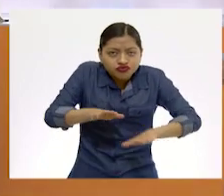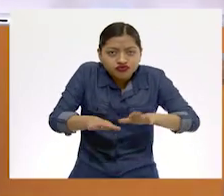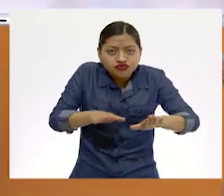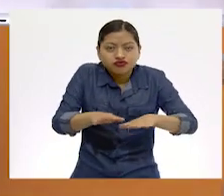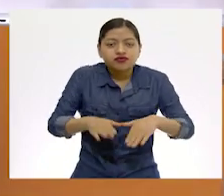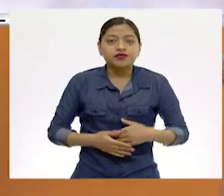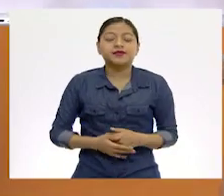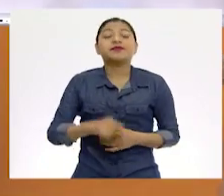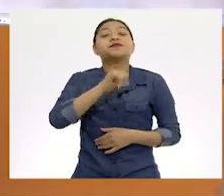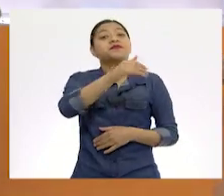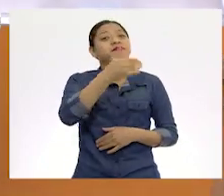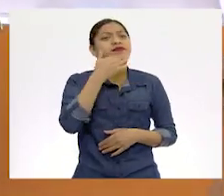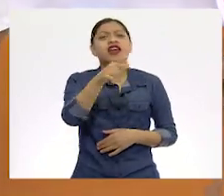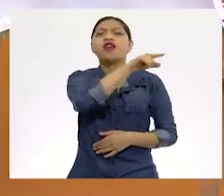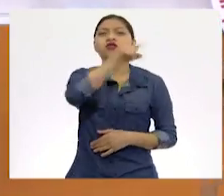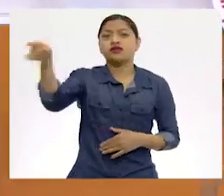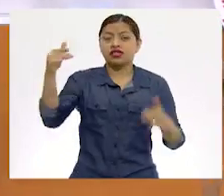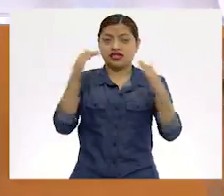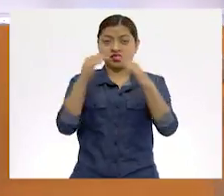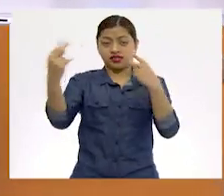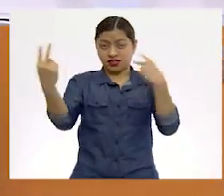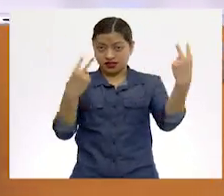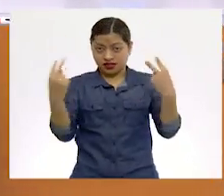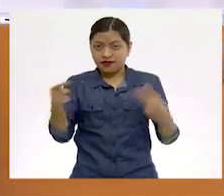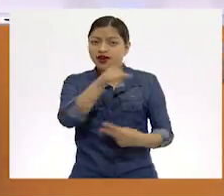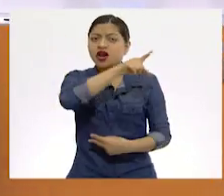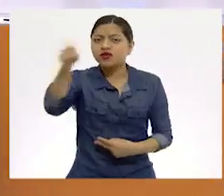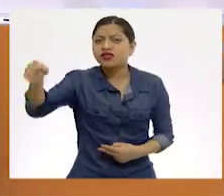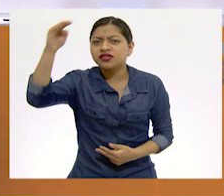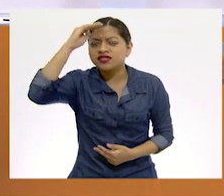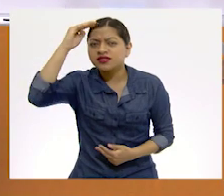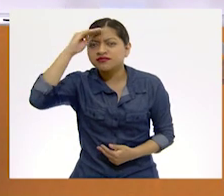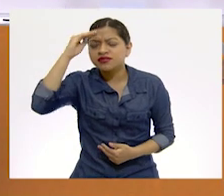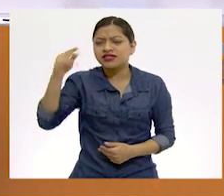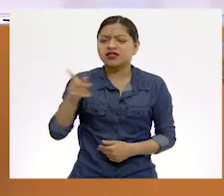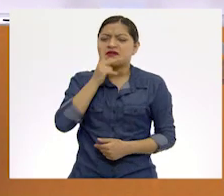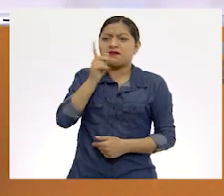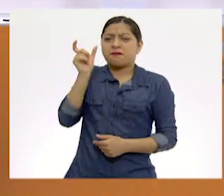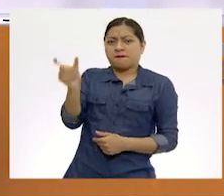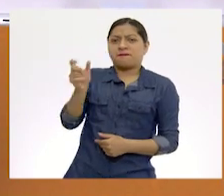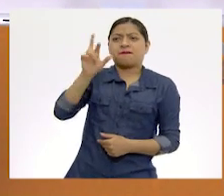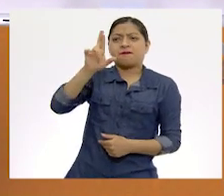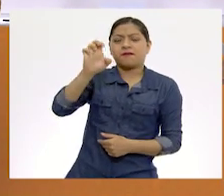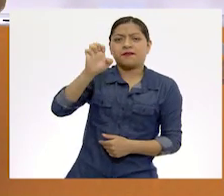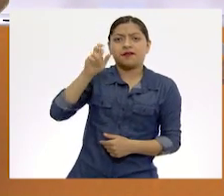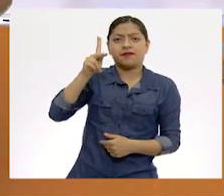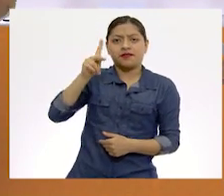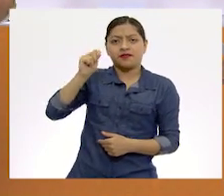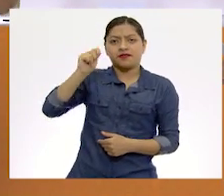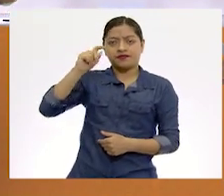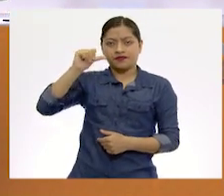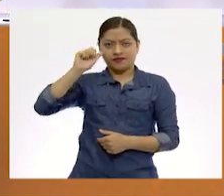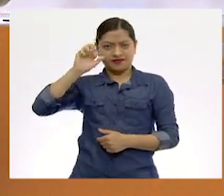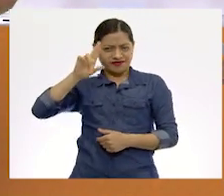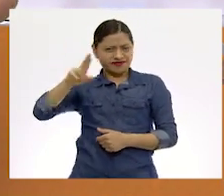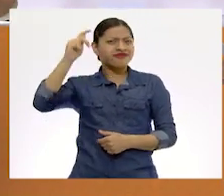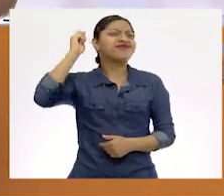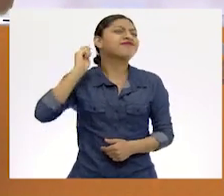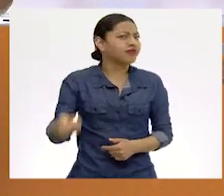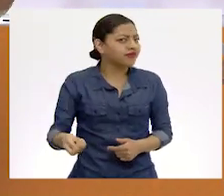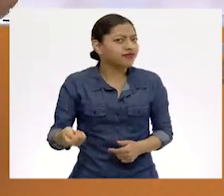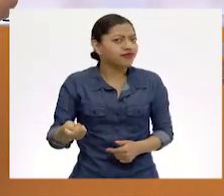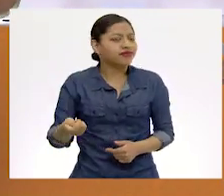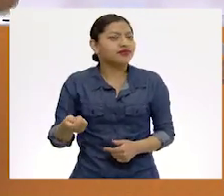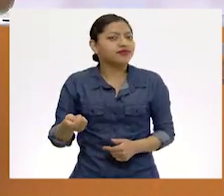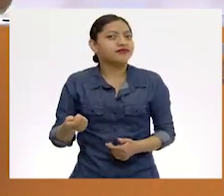muy bien. Ustedes en casa, niñas y niños, ¿ustedes saben qué es reptar? ¿Se imaginan a qué les suena